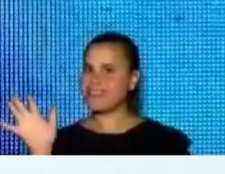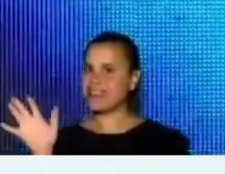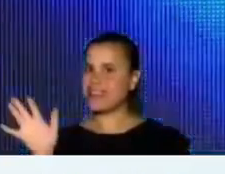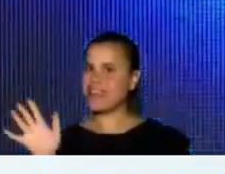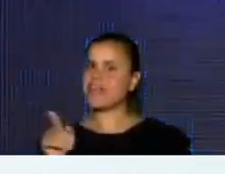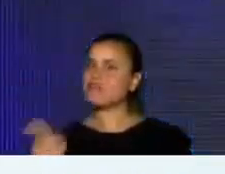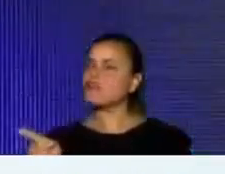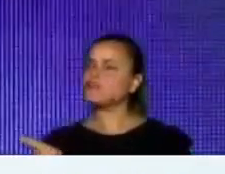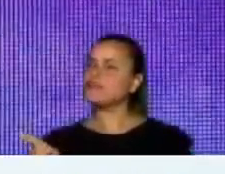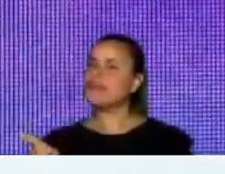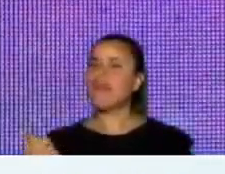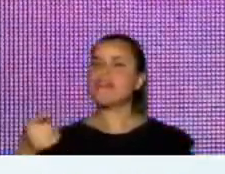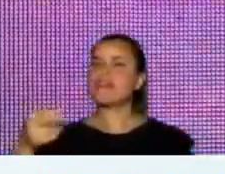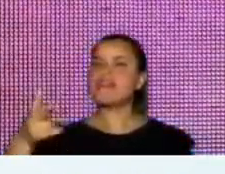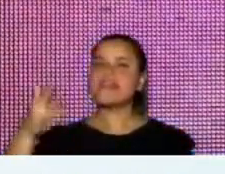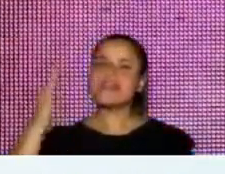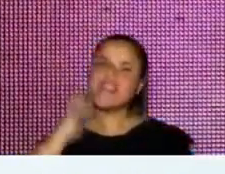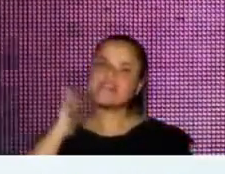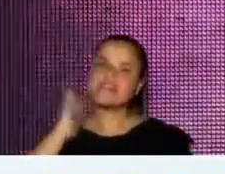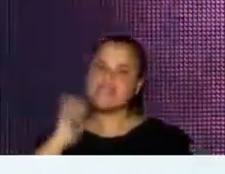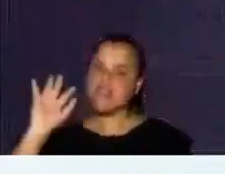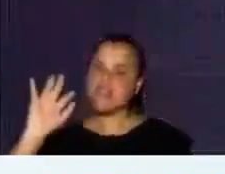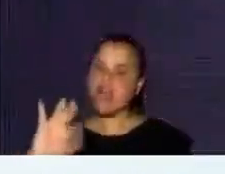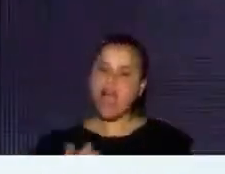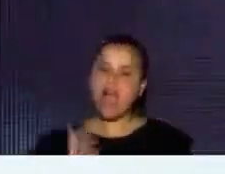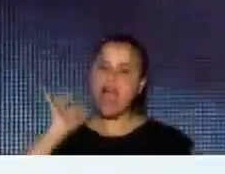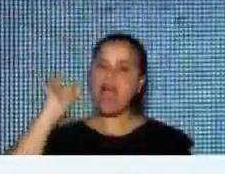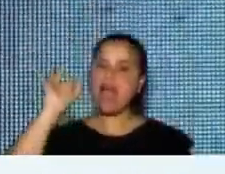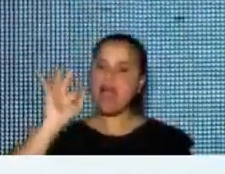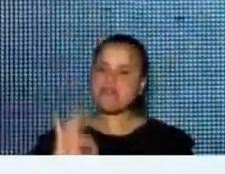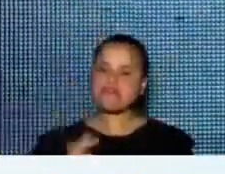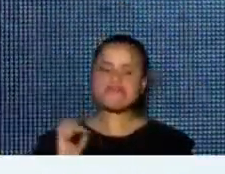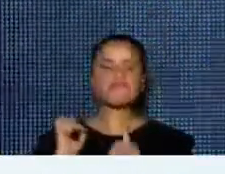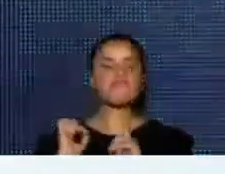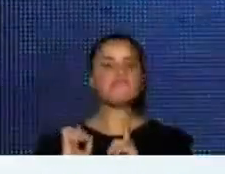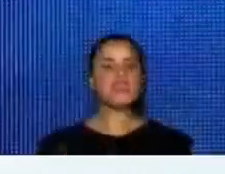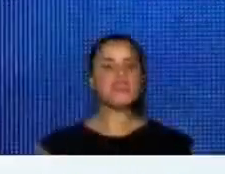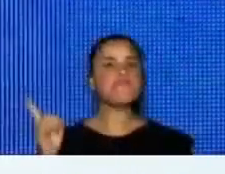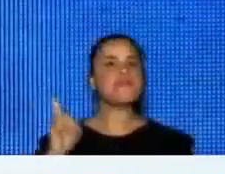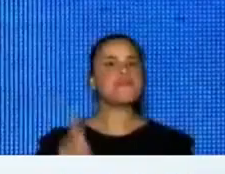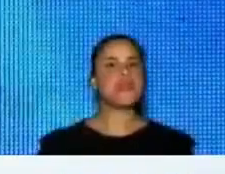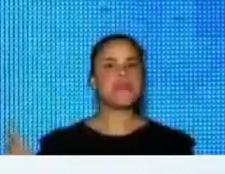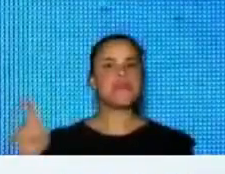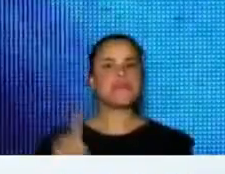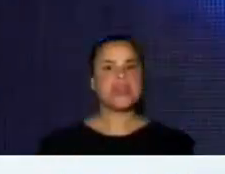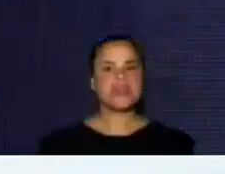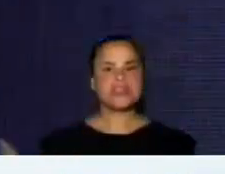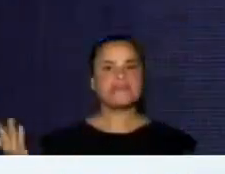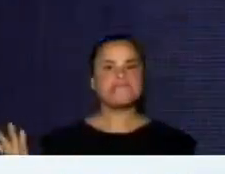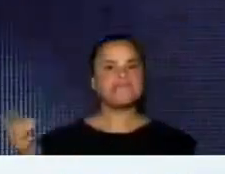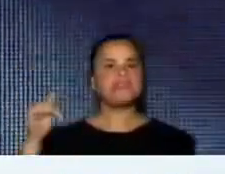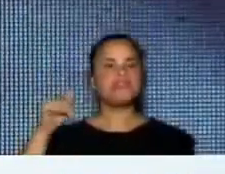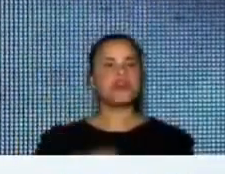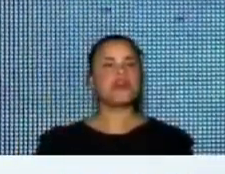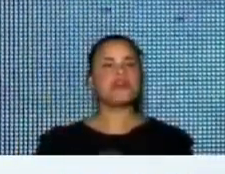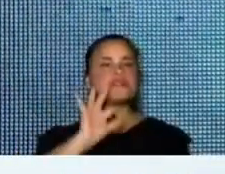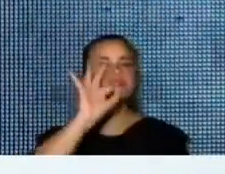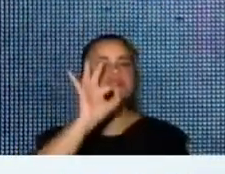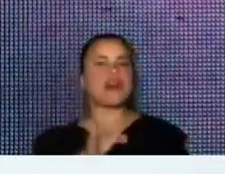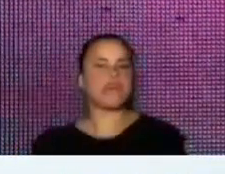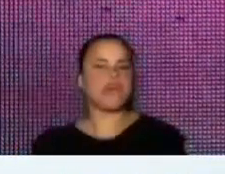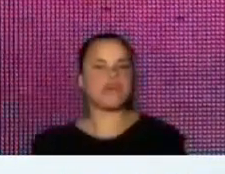hace algunos años atrás, inauguraba o le cambiaba el nombre a la escuela y se lo ponía a los ex gobernadores en vida. Recordemos que